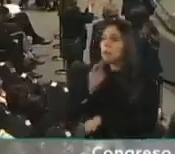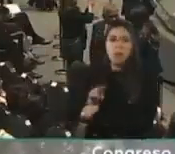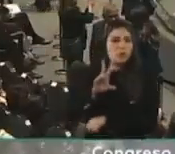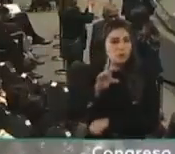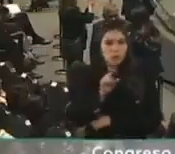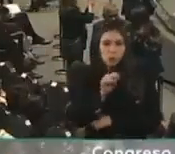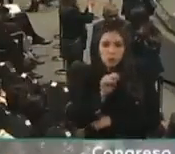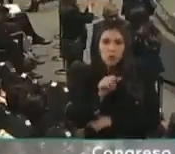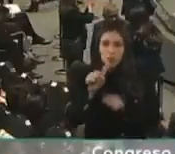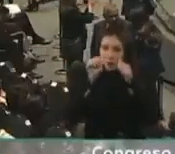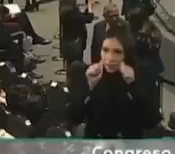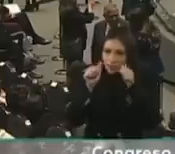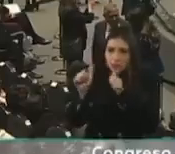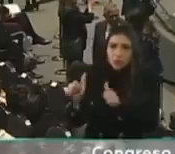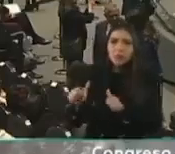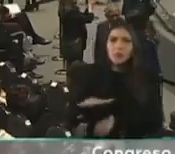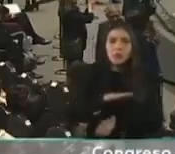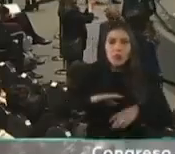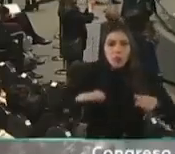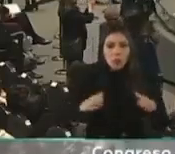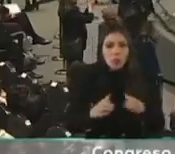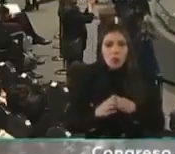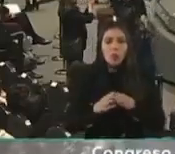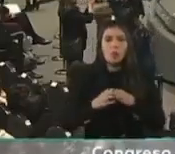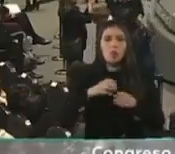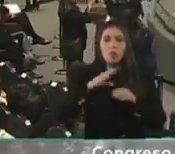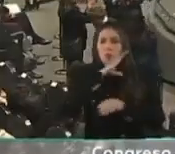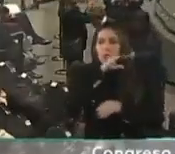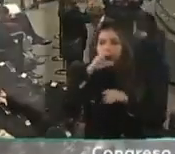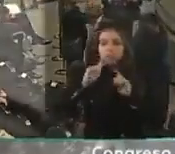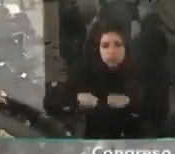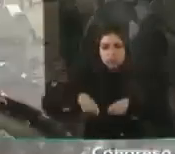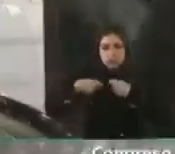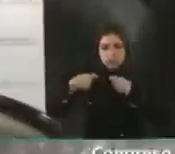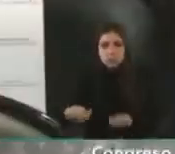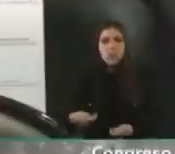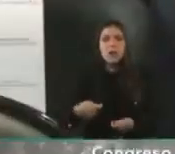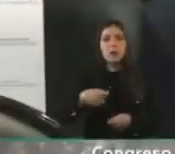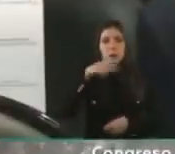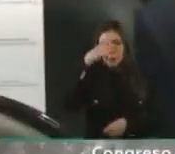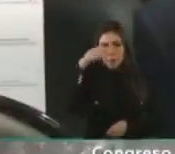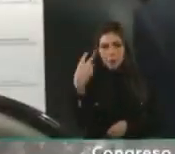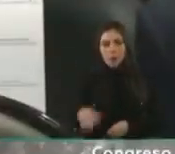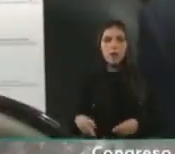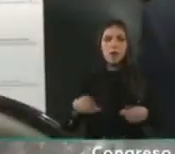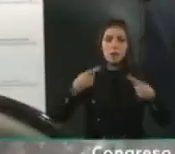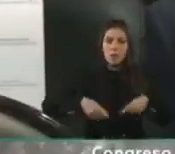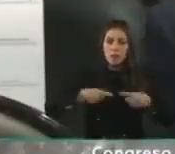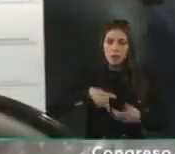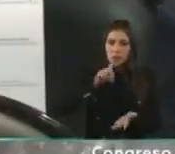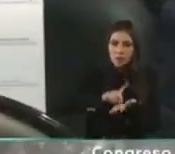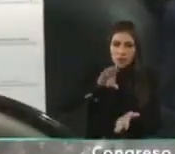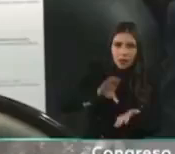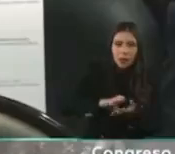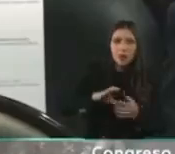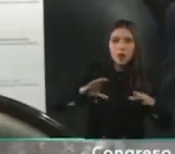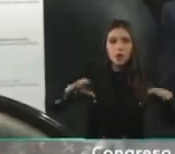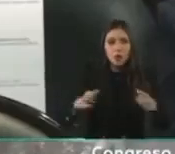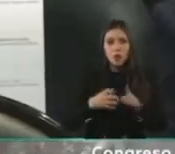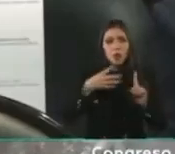de nuestros hermanos migrantes, de las personas con alguna discapacidad, de la comunidad LGTB, de